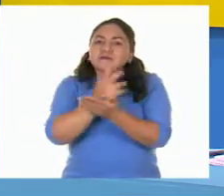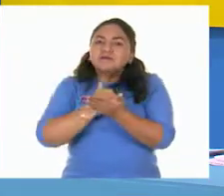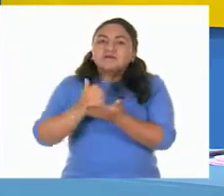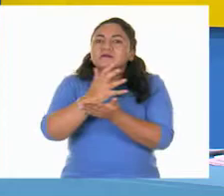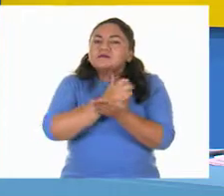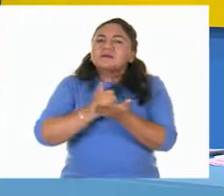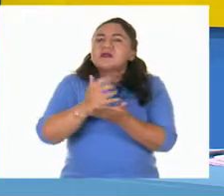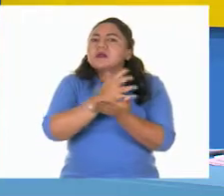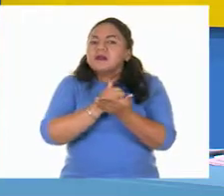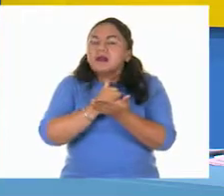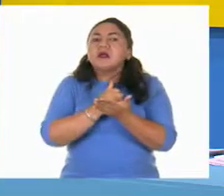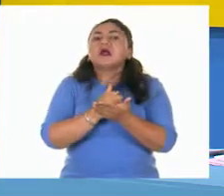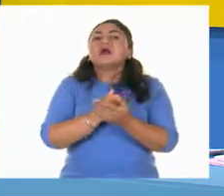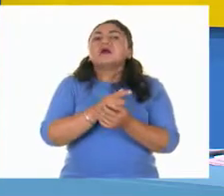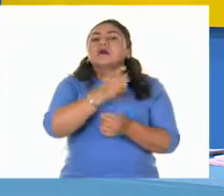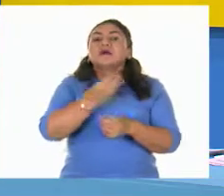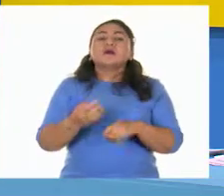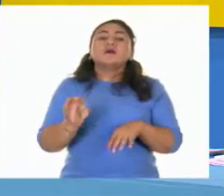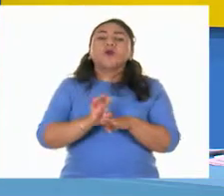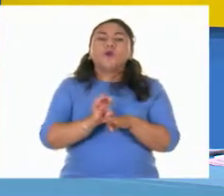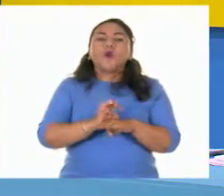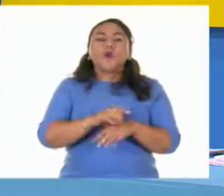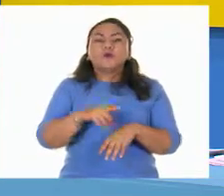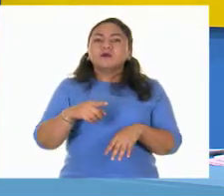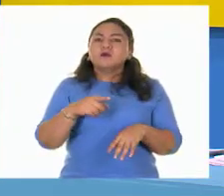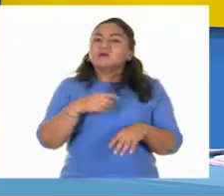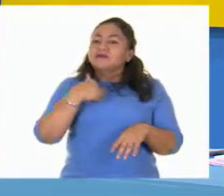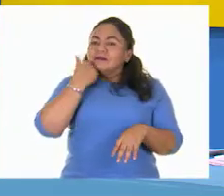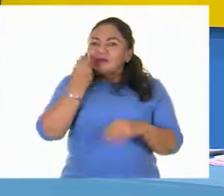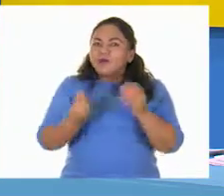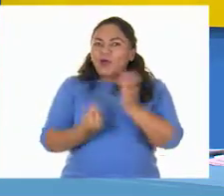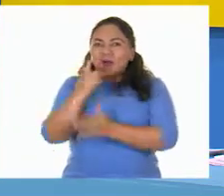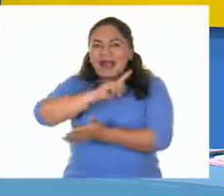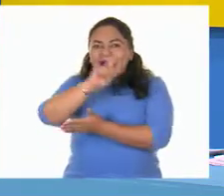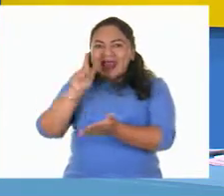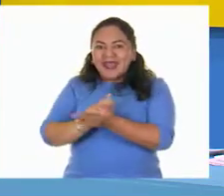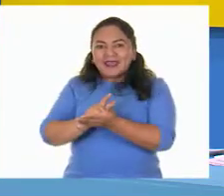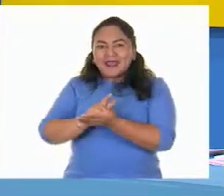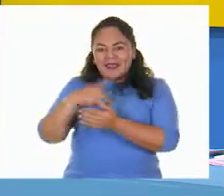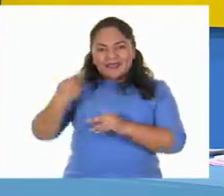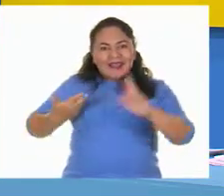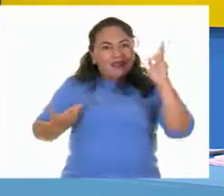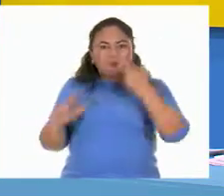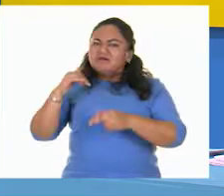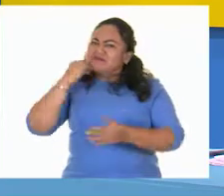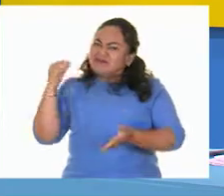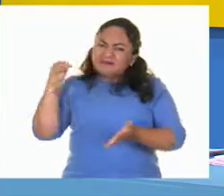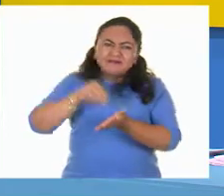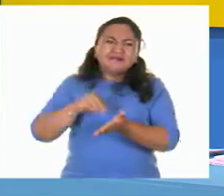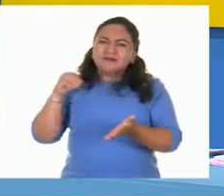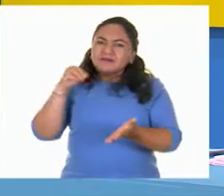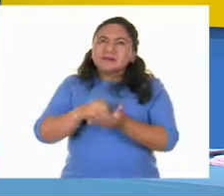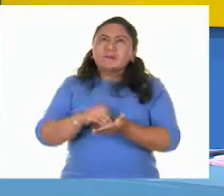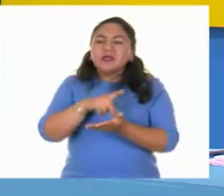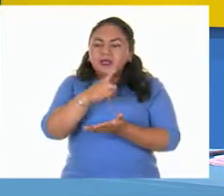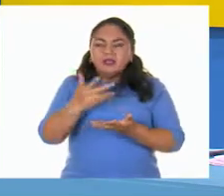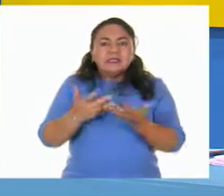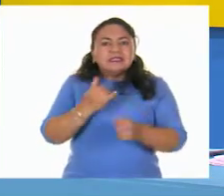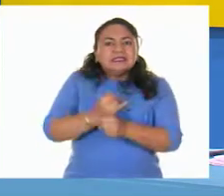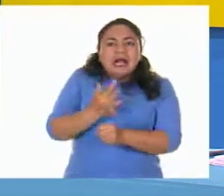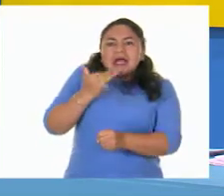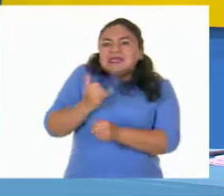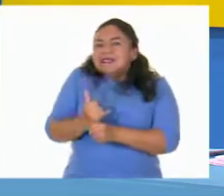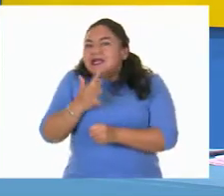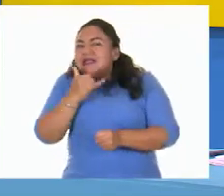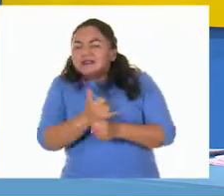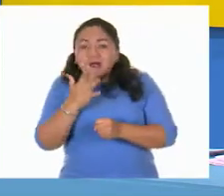las cosas, y opusieron muchísima resistencia cuando las nuevas leyes surgidas de la revolución atacaron sus privilegios.